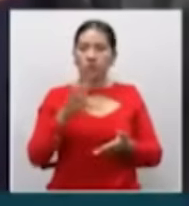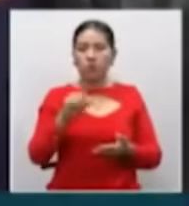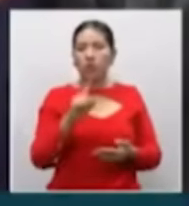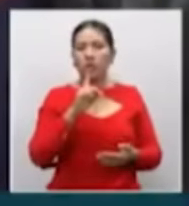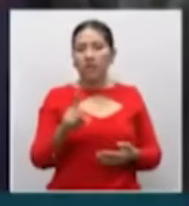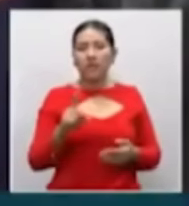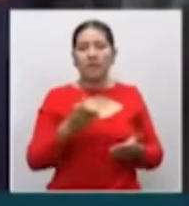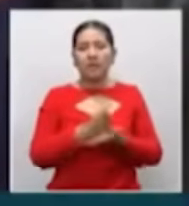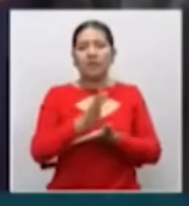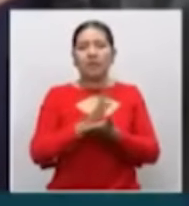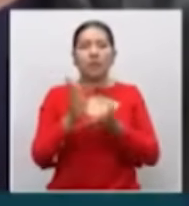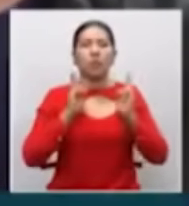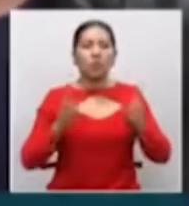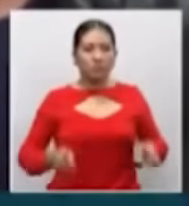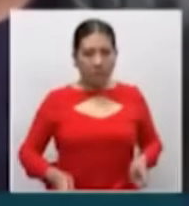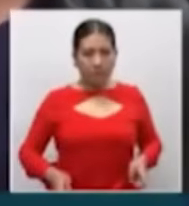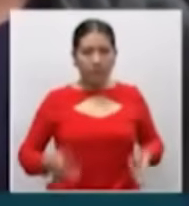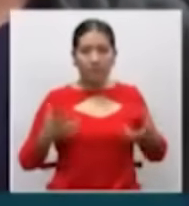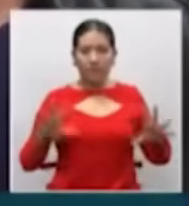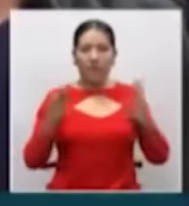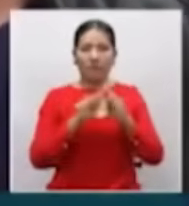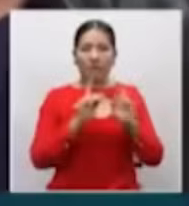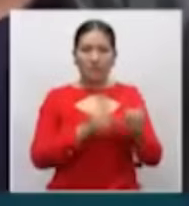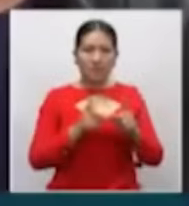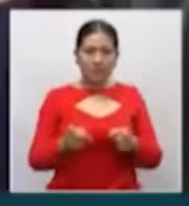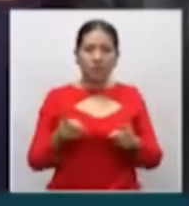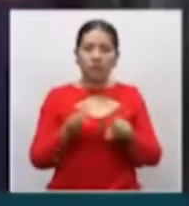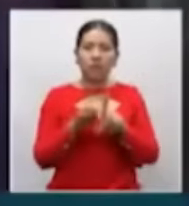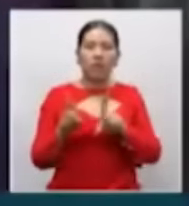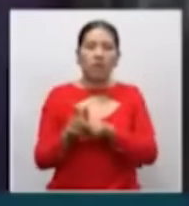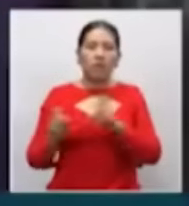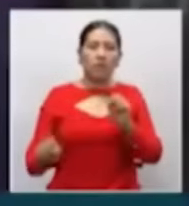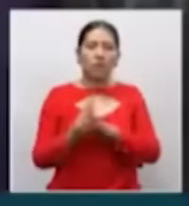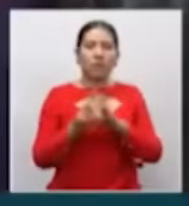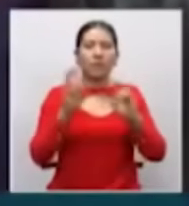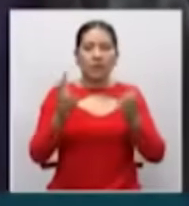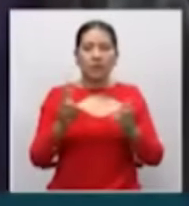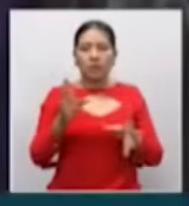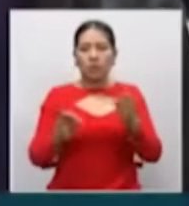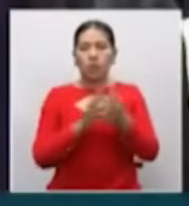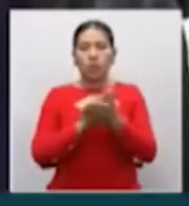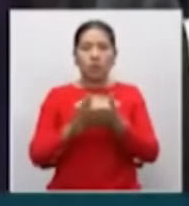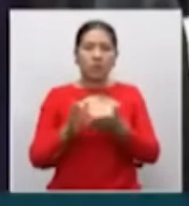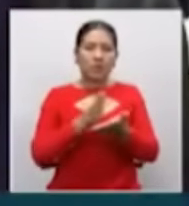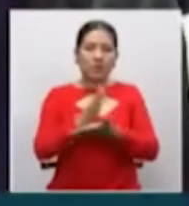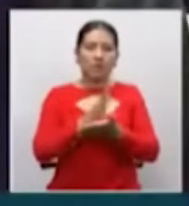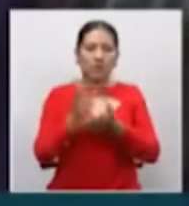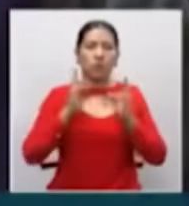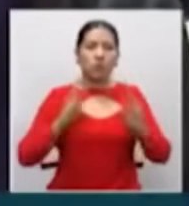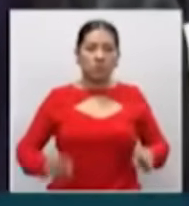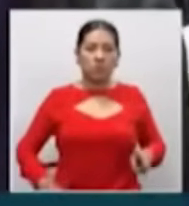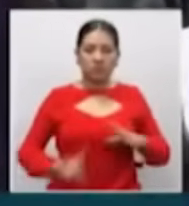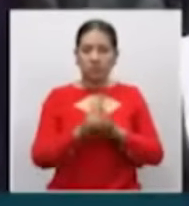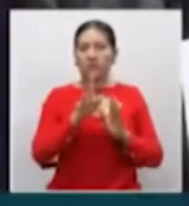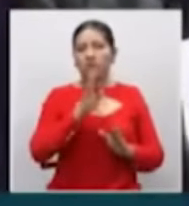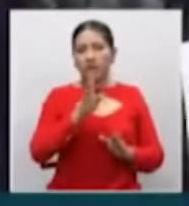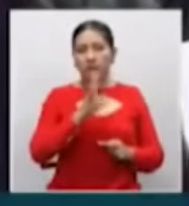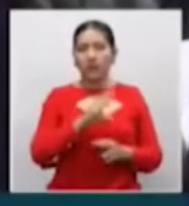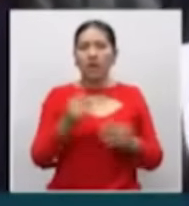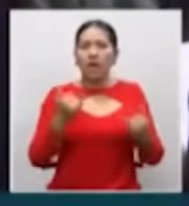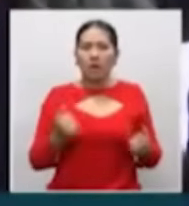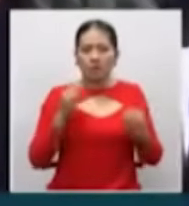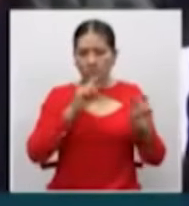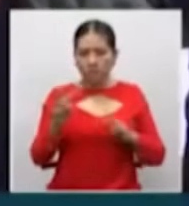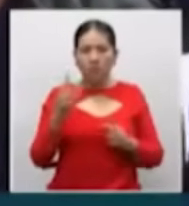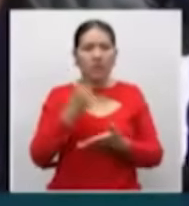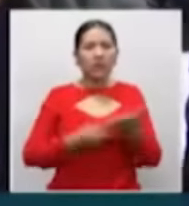y también ante eso ha habido una se ha promulgado la Corte Interamericana de Derechos Humanos Entonces lo único que quiere